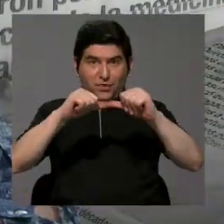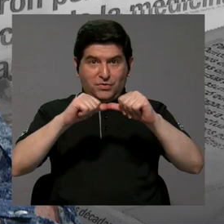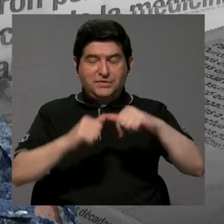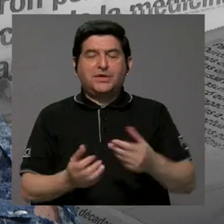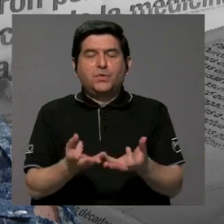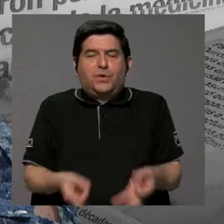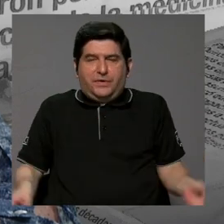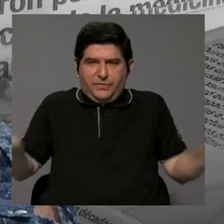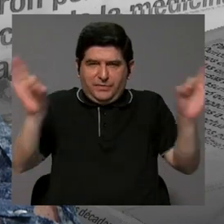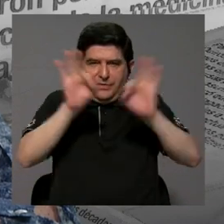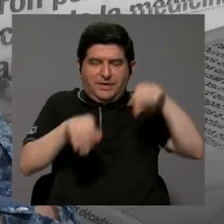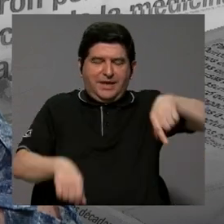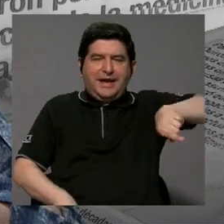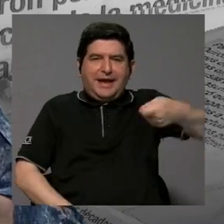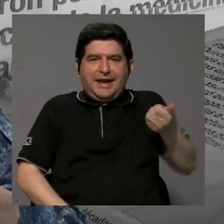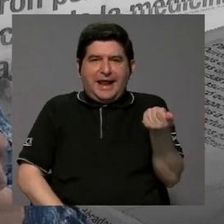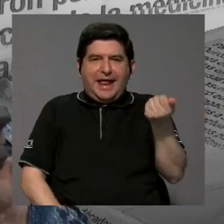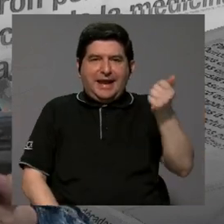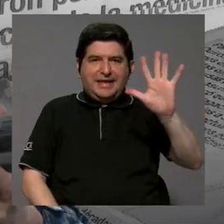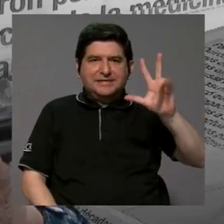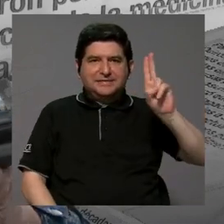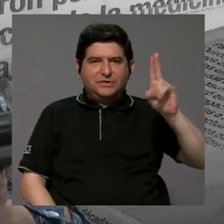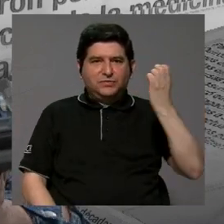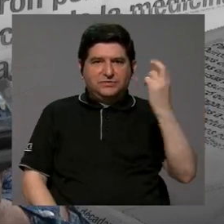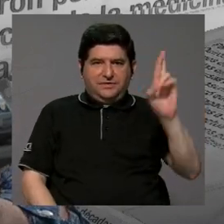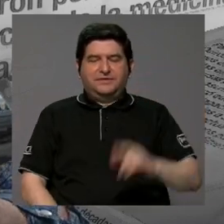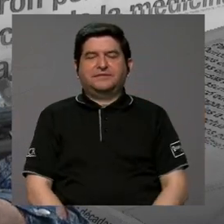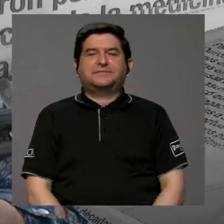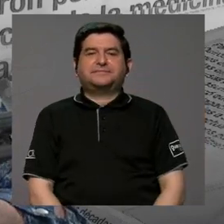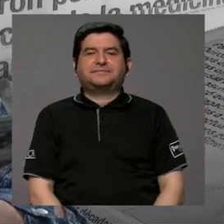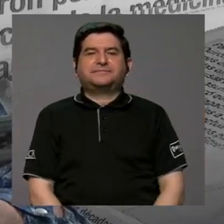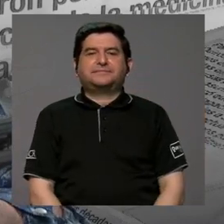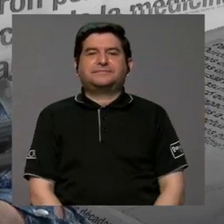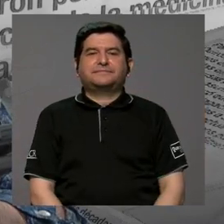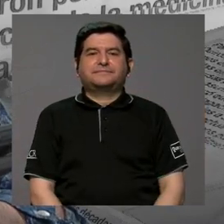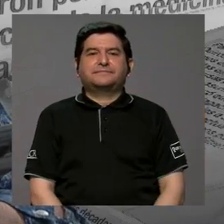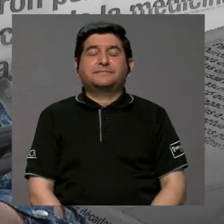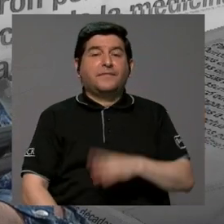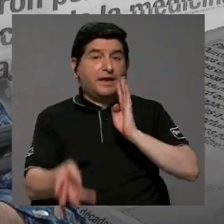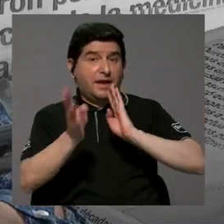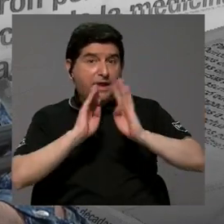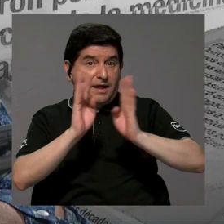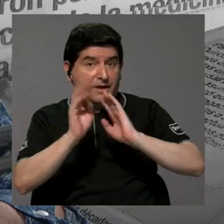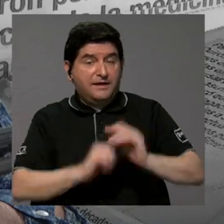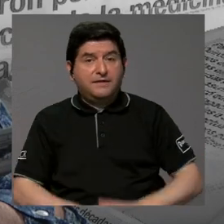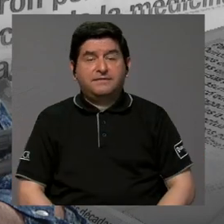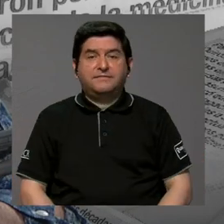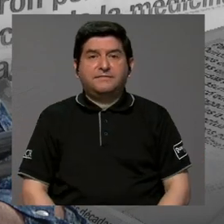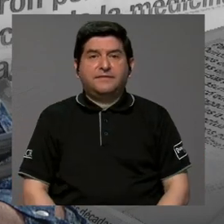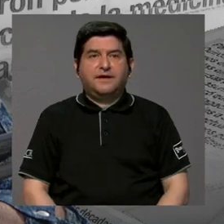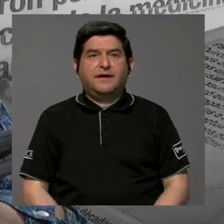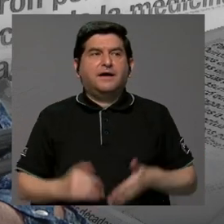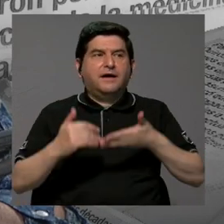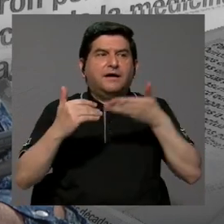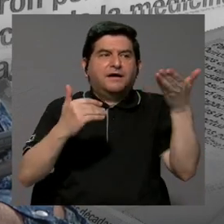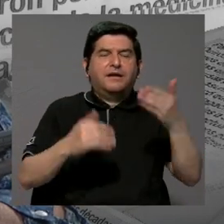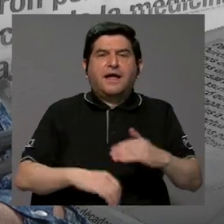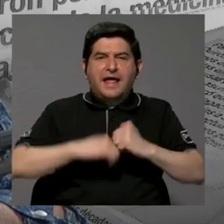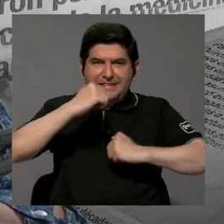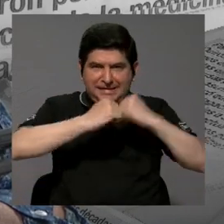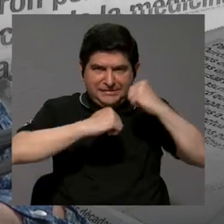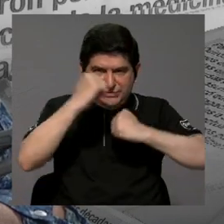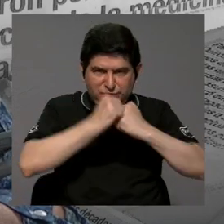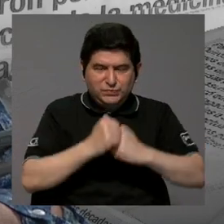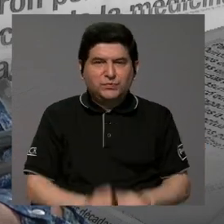Regresamos con lo que importa aquí por Canal 15 UCR. Mire, estamos hablando que hay factores